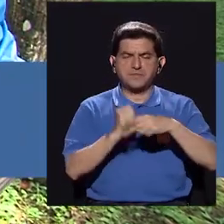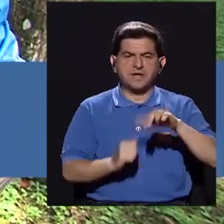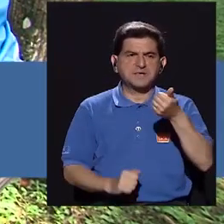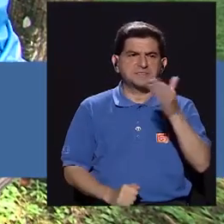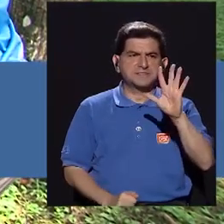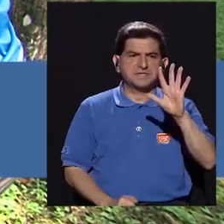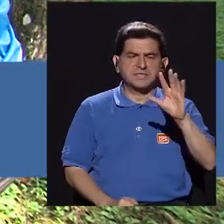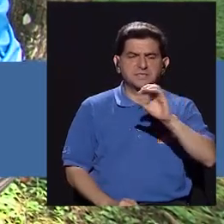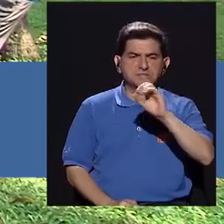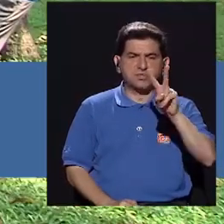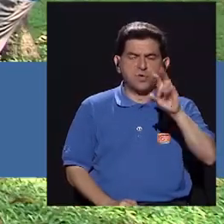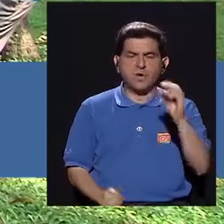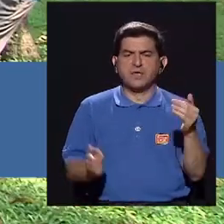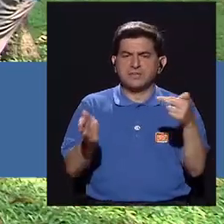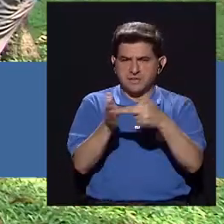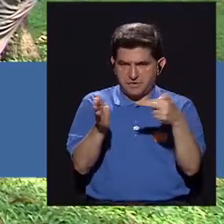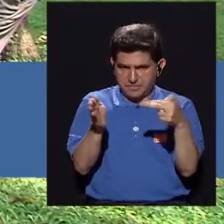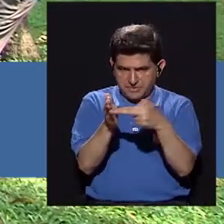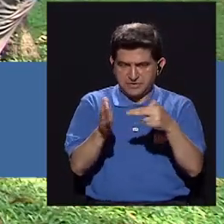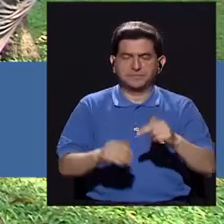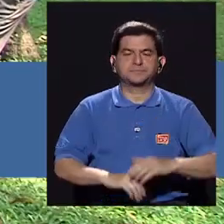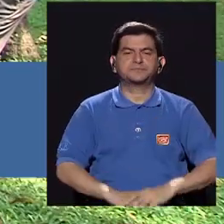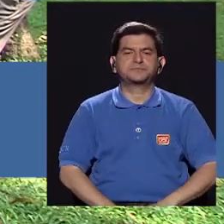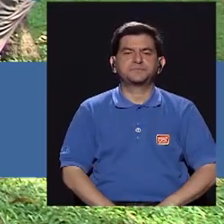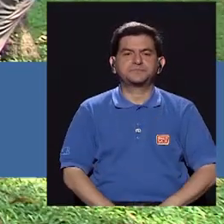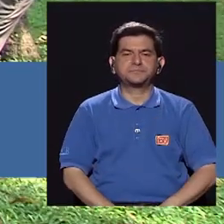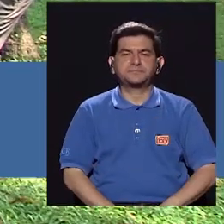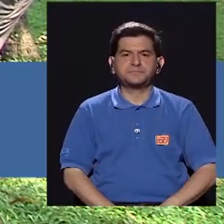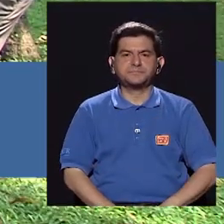unas 3 series de unas 15 a 20 repeticiones.